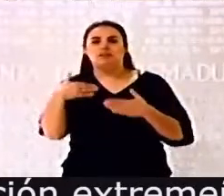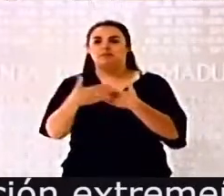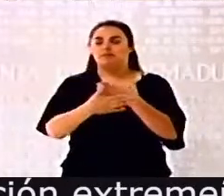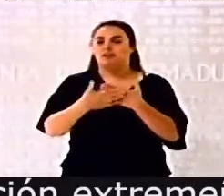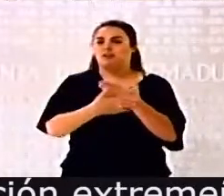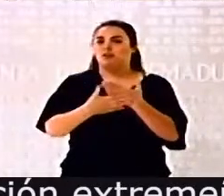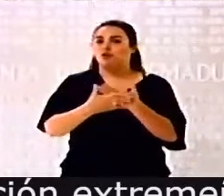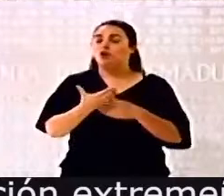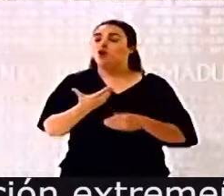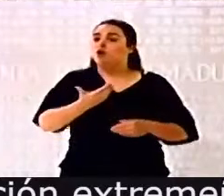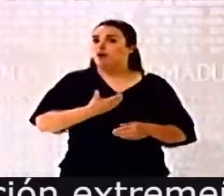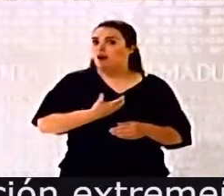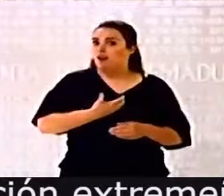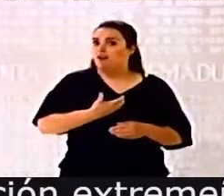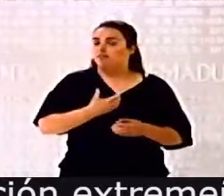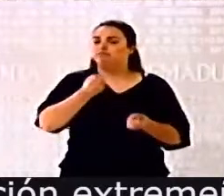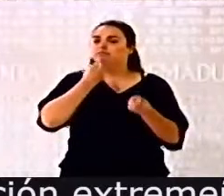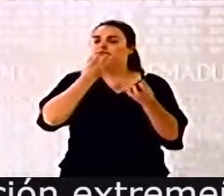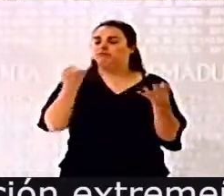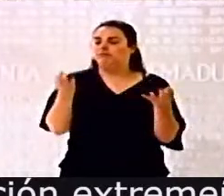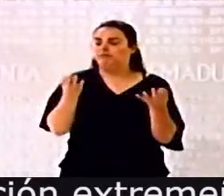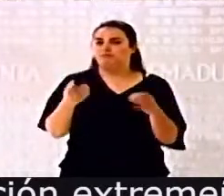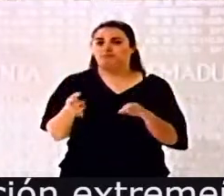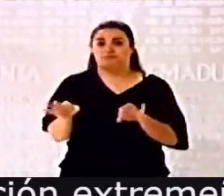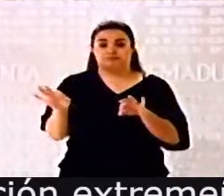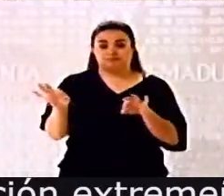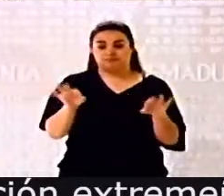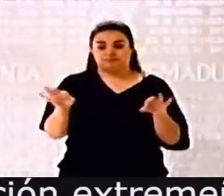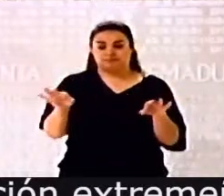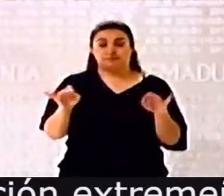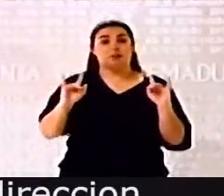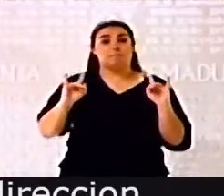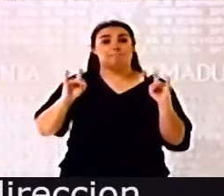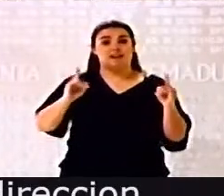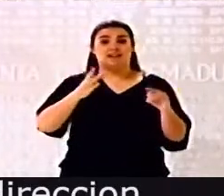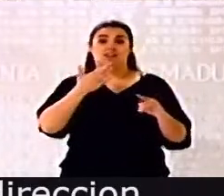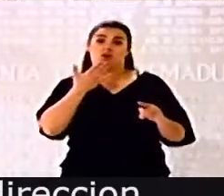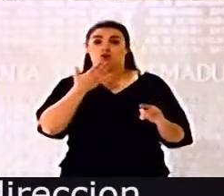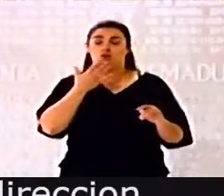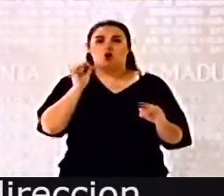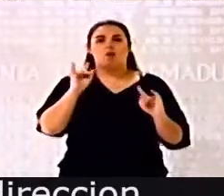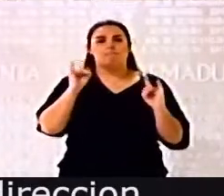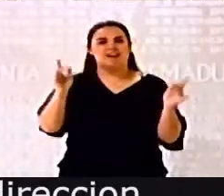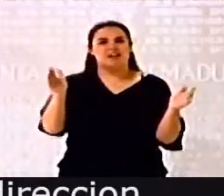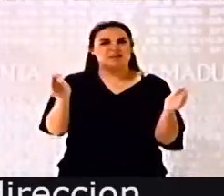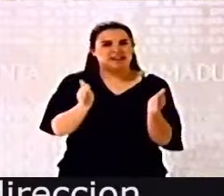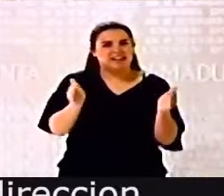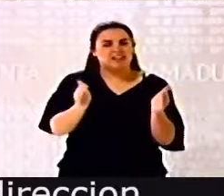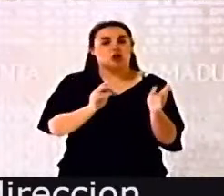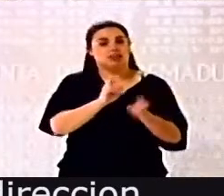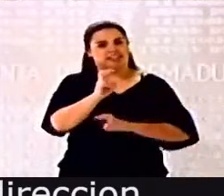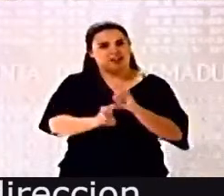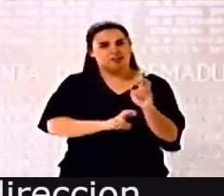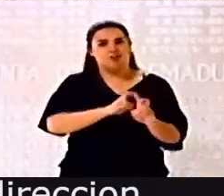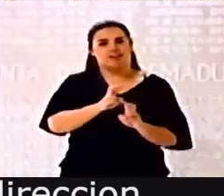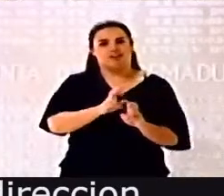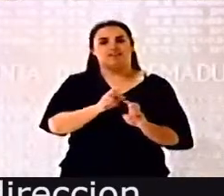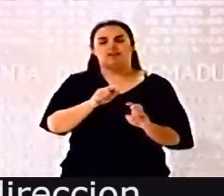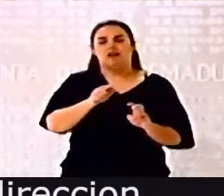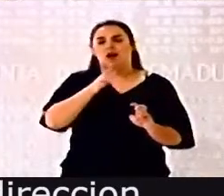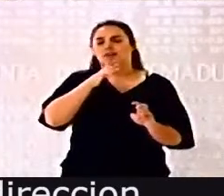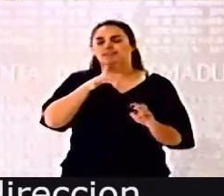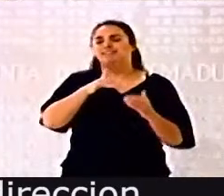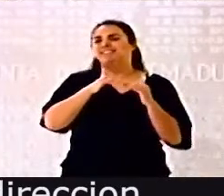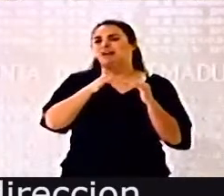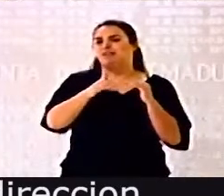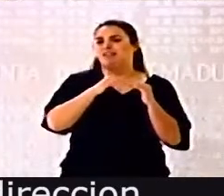Local? Que se puedan instalar parques de ocio o miniparques de atracciones que tengan una cierta